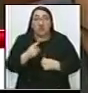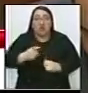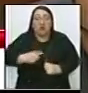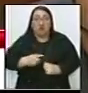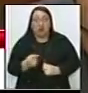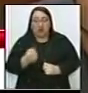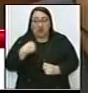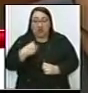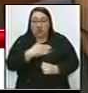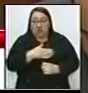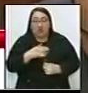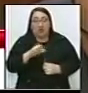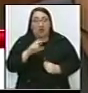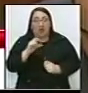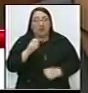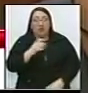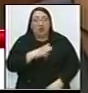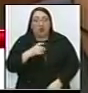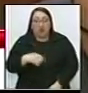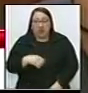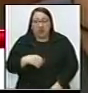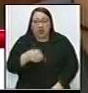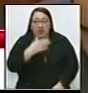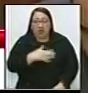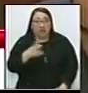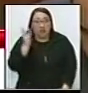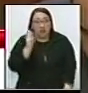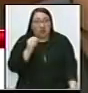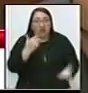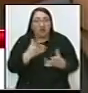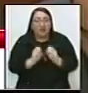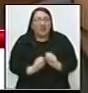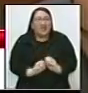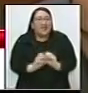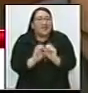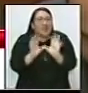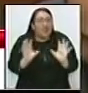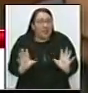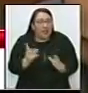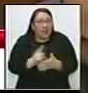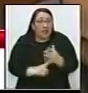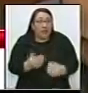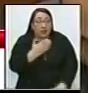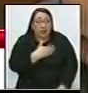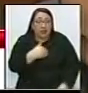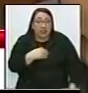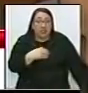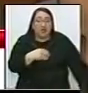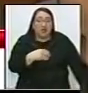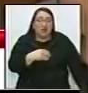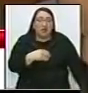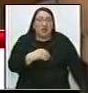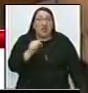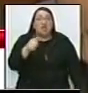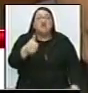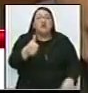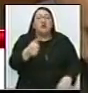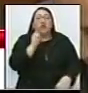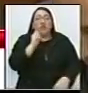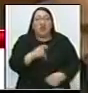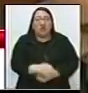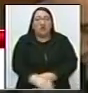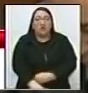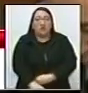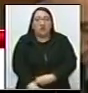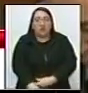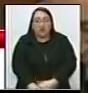los que estuvimos en Palacio de Gobierno, hemos escuchado de manera clara y contundente que el presidente de la República, él mismo señaló